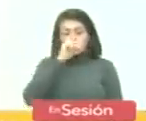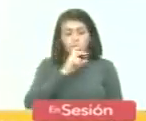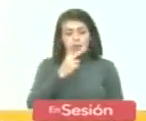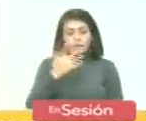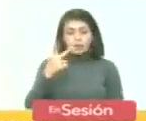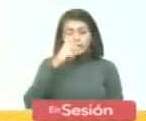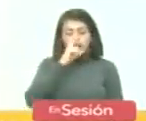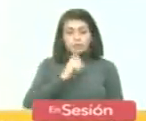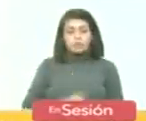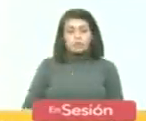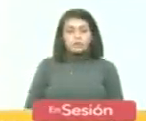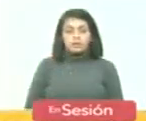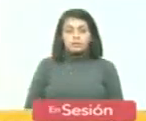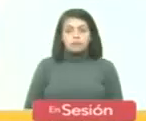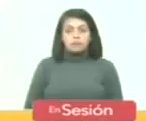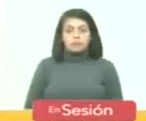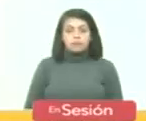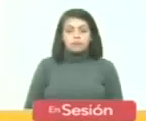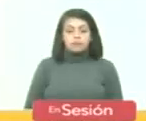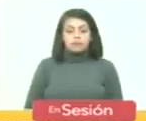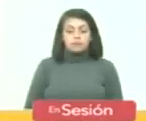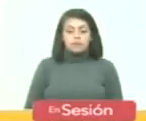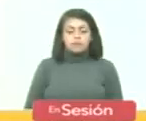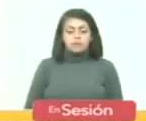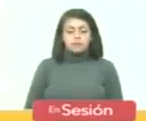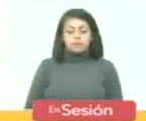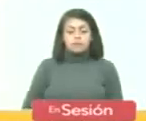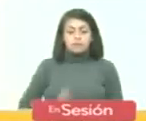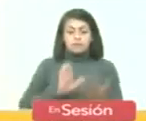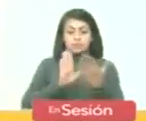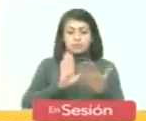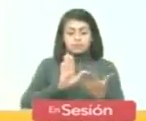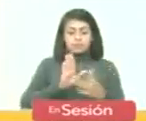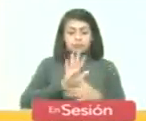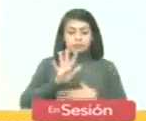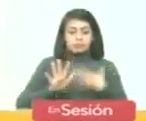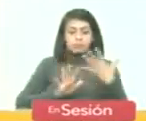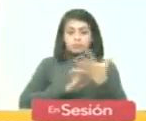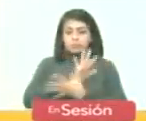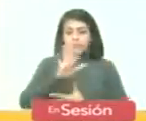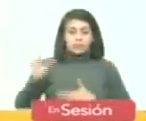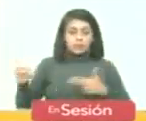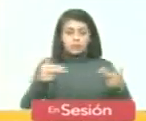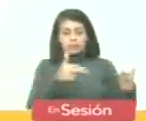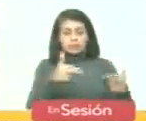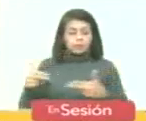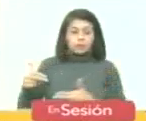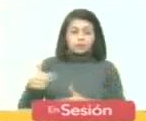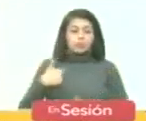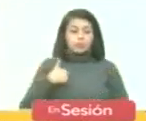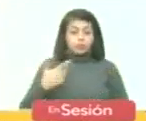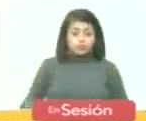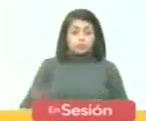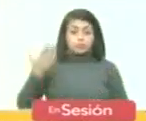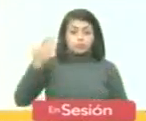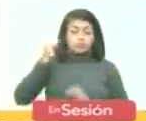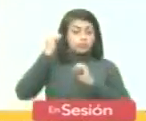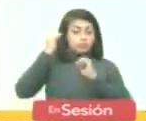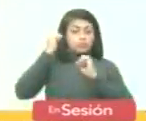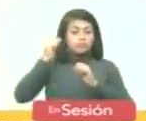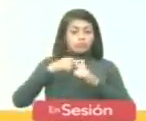años, de enfrentarse a una turba violenta. Yo reivindico la protesta